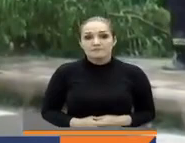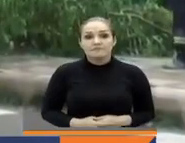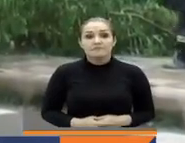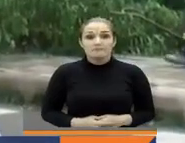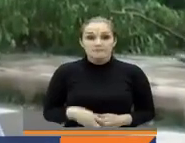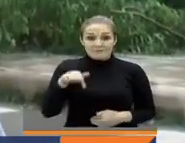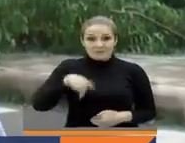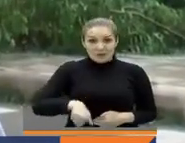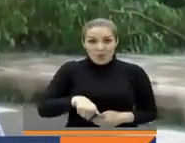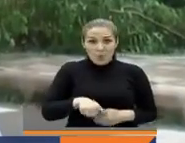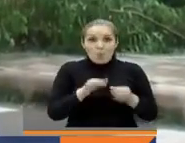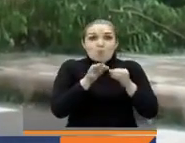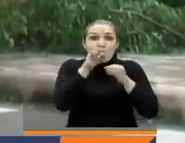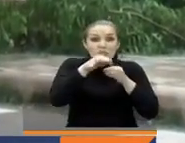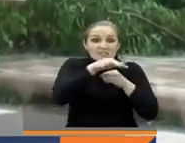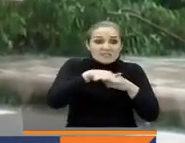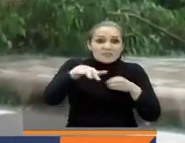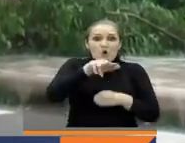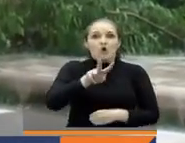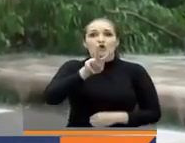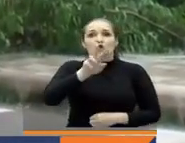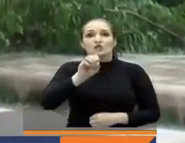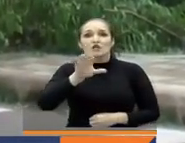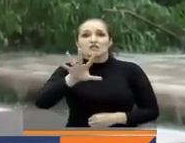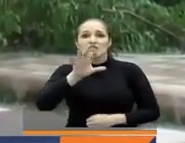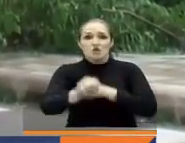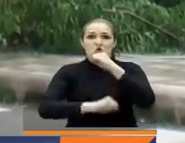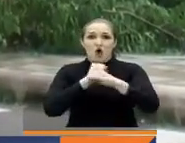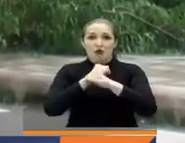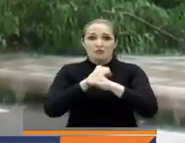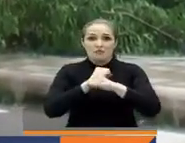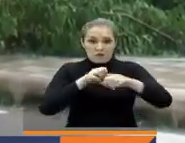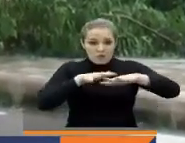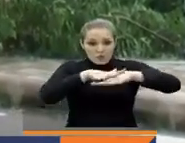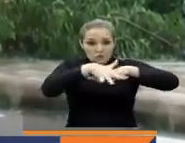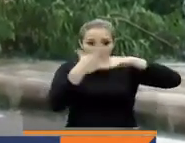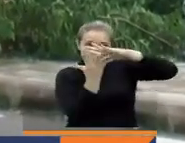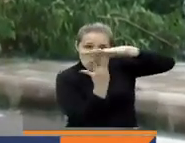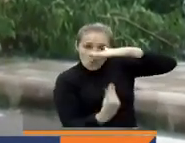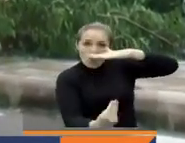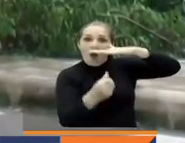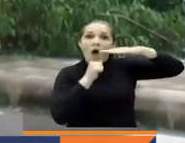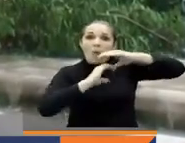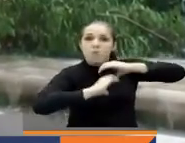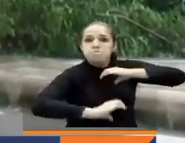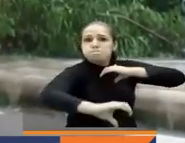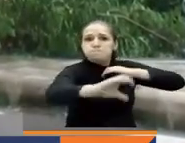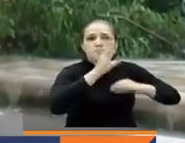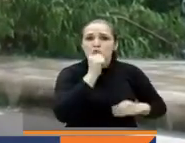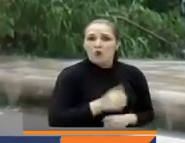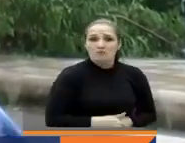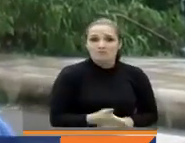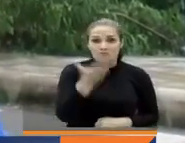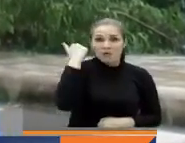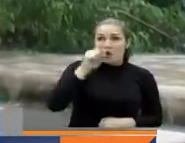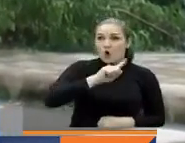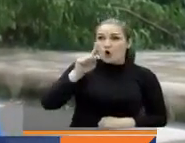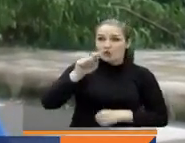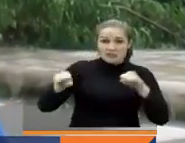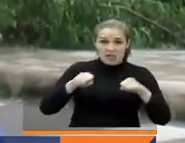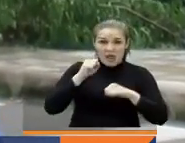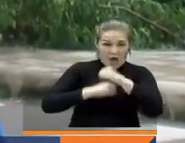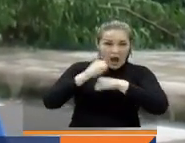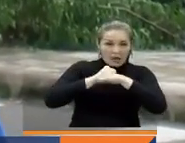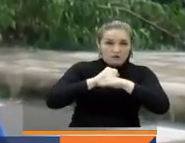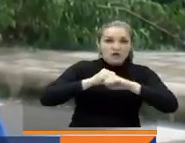años sin alcantarillado, tanto Pontezuela y Bayunca. Nosotros ganamos una acción popular hace 11 años. Ganamos en primera